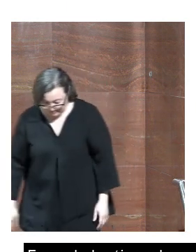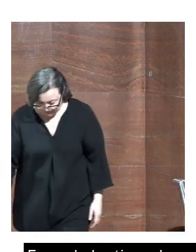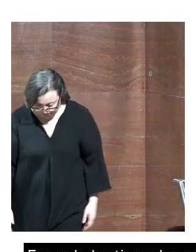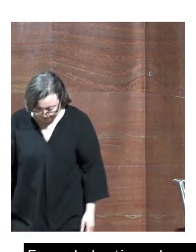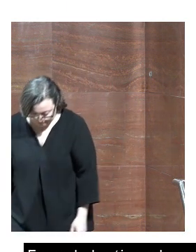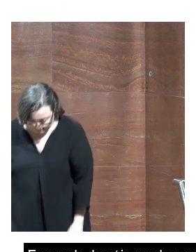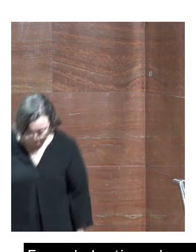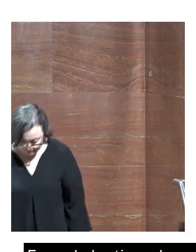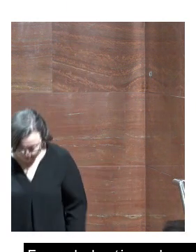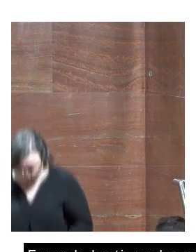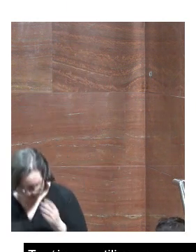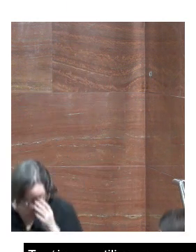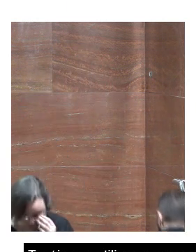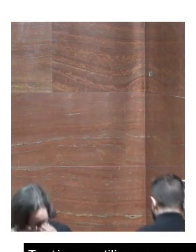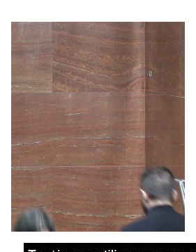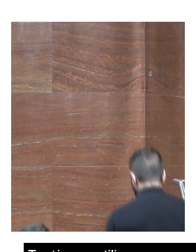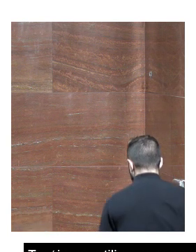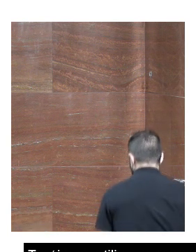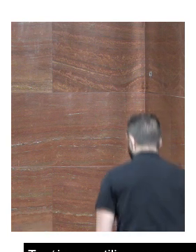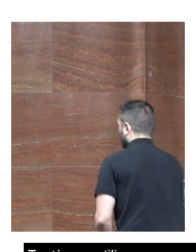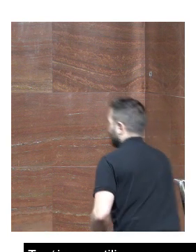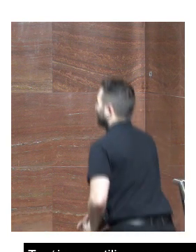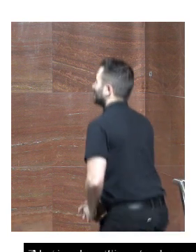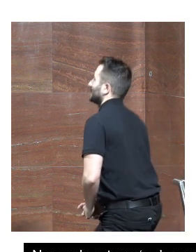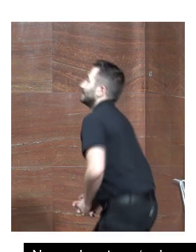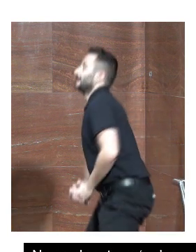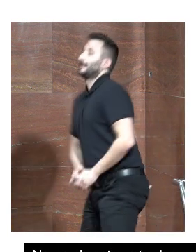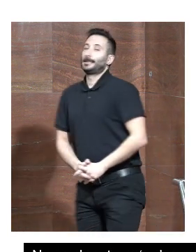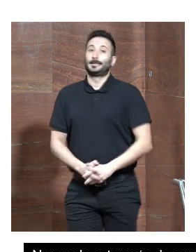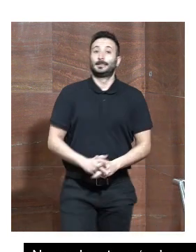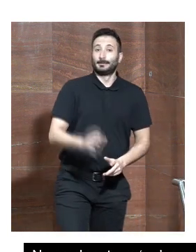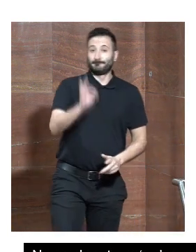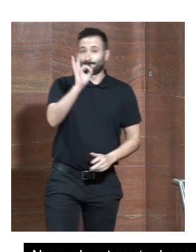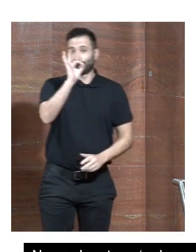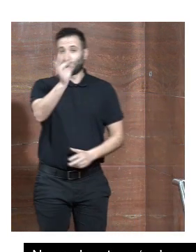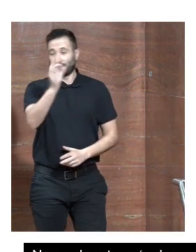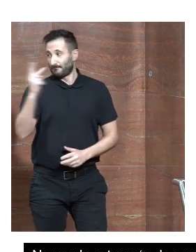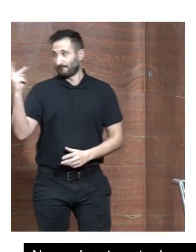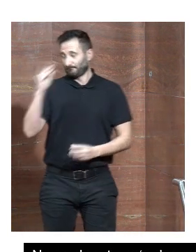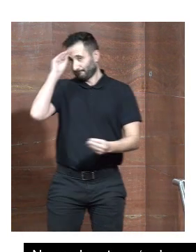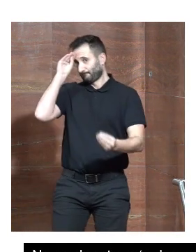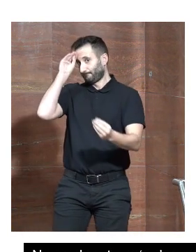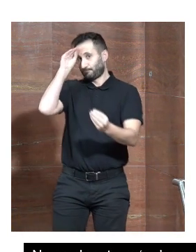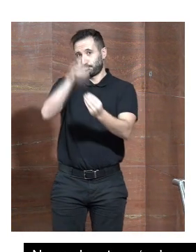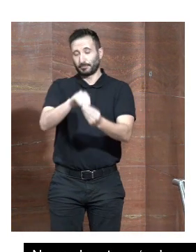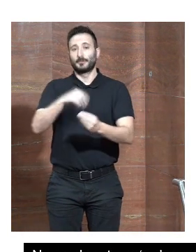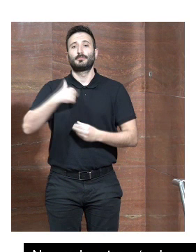acuerdo. Yo, mira, cuando nos conocimos, Juan Carlos y yo, que es verdad que lo decía digamos,